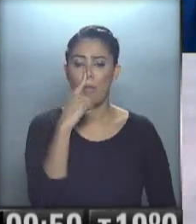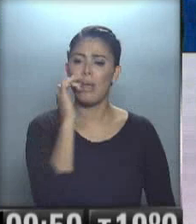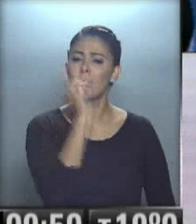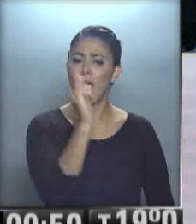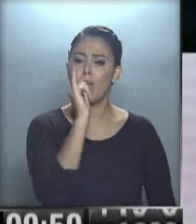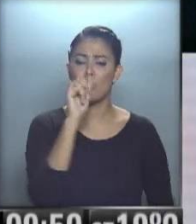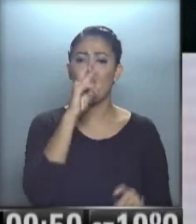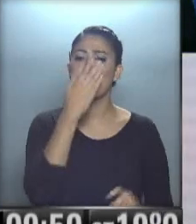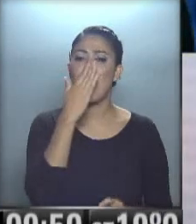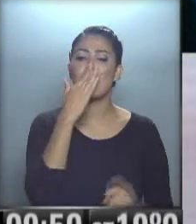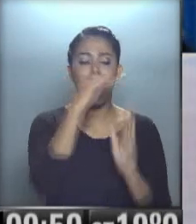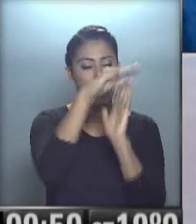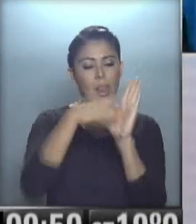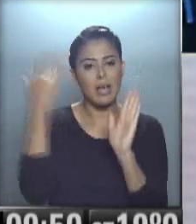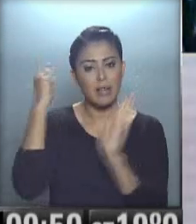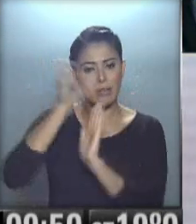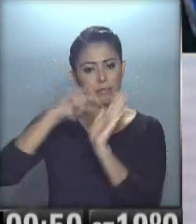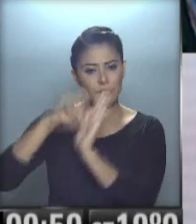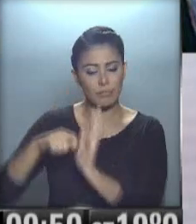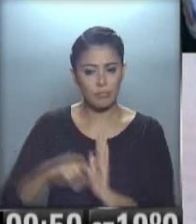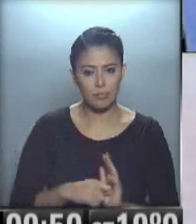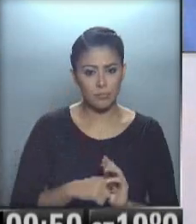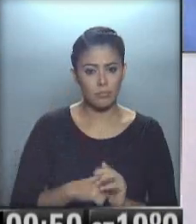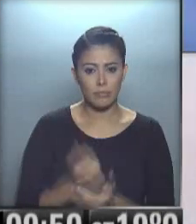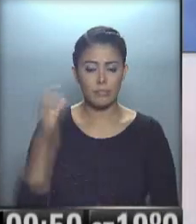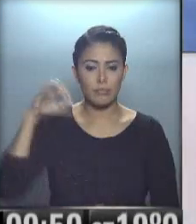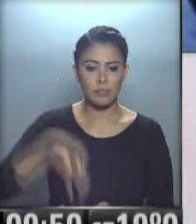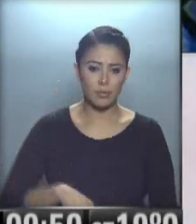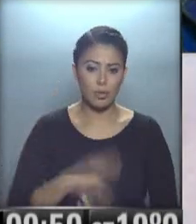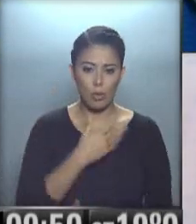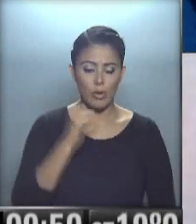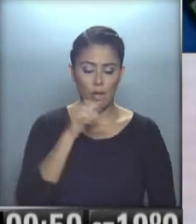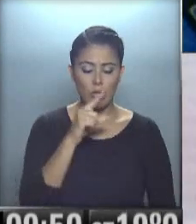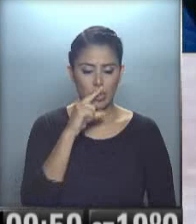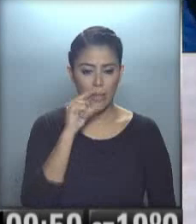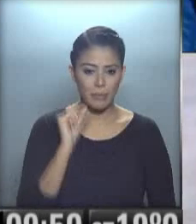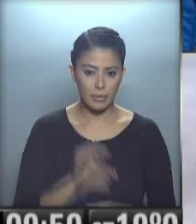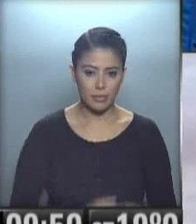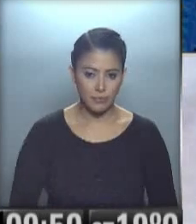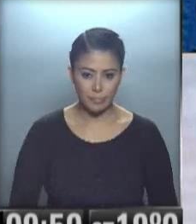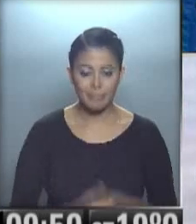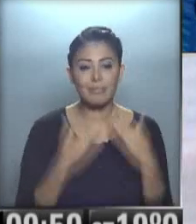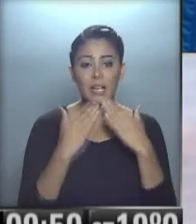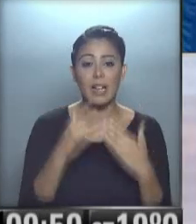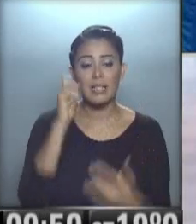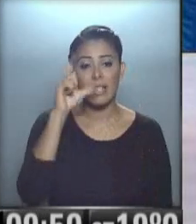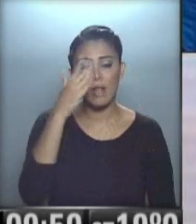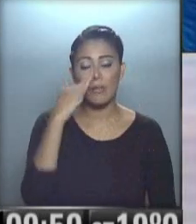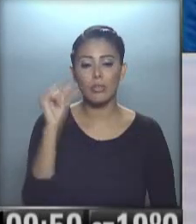que se hizo firmar ayer por intermedio del gobierno de la ciudad. Gracias, Ariel.